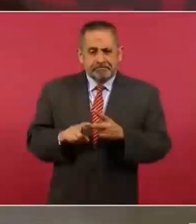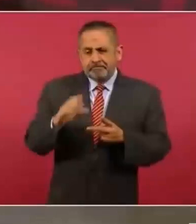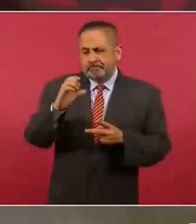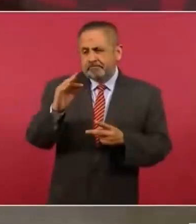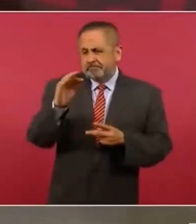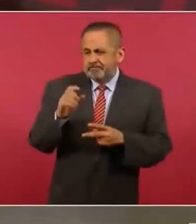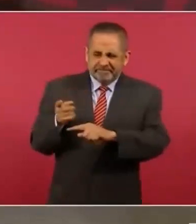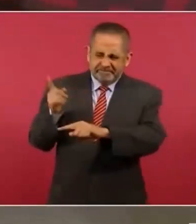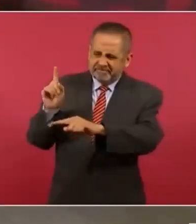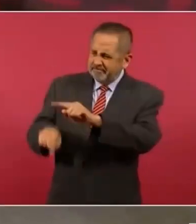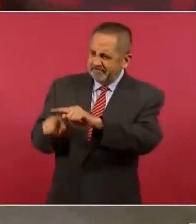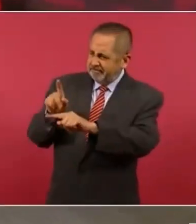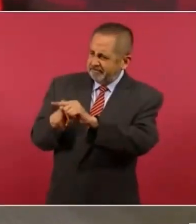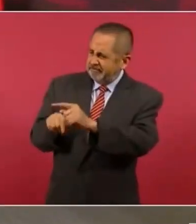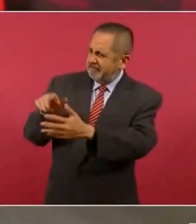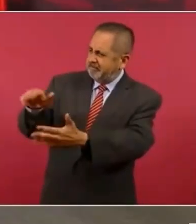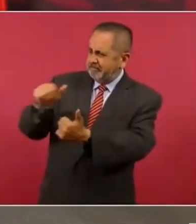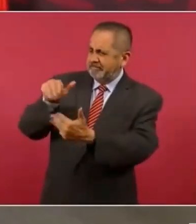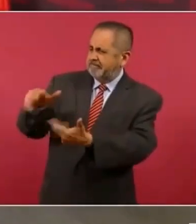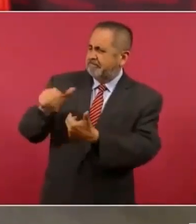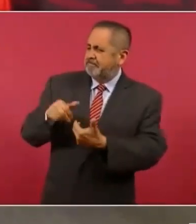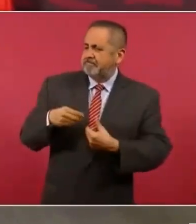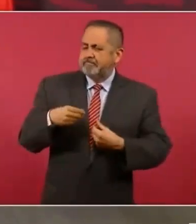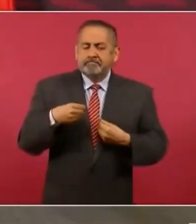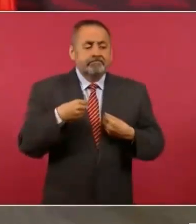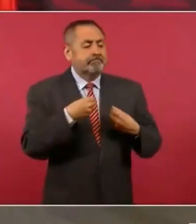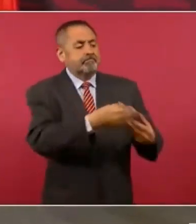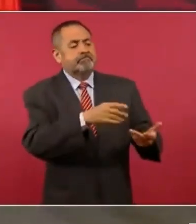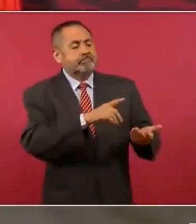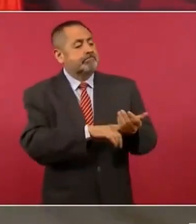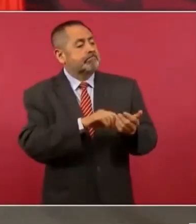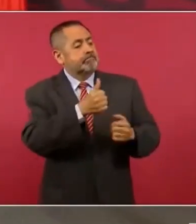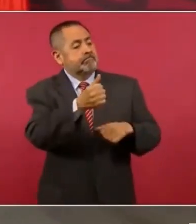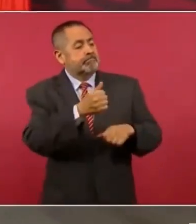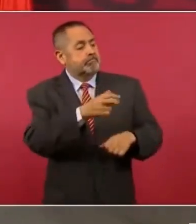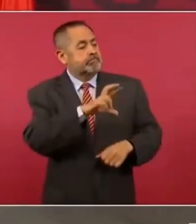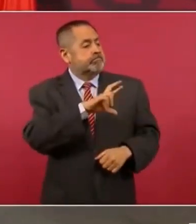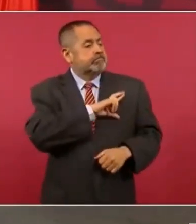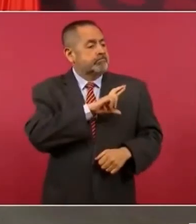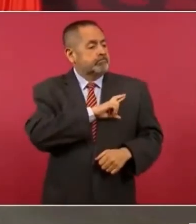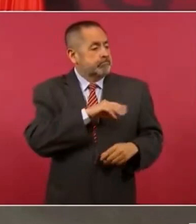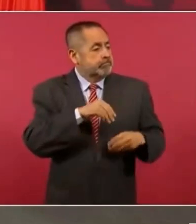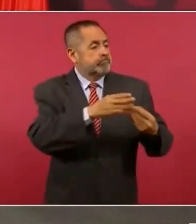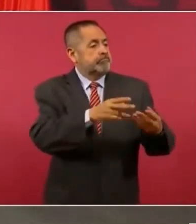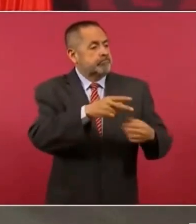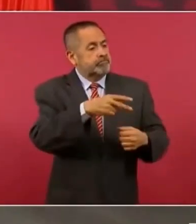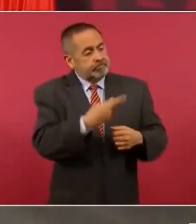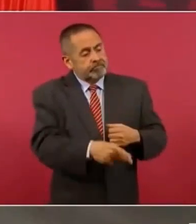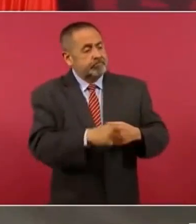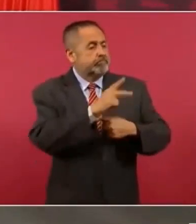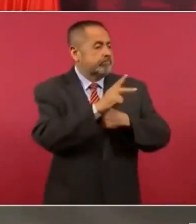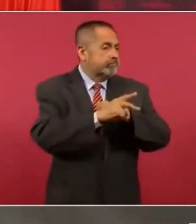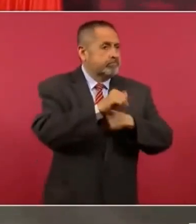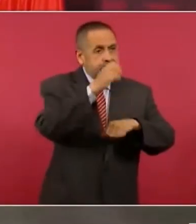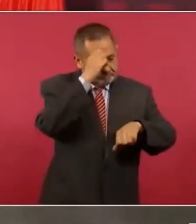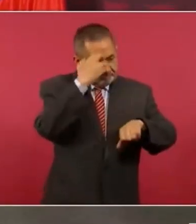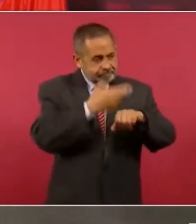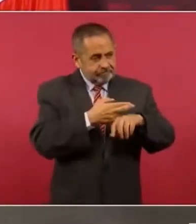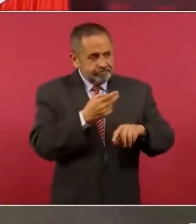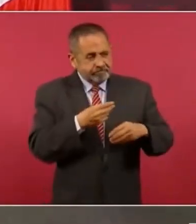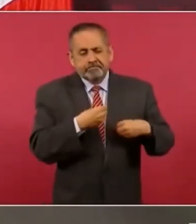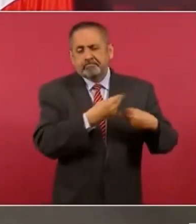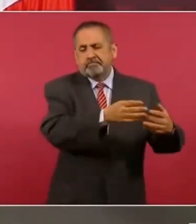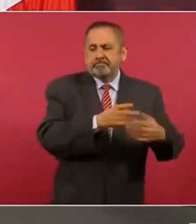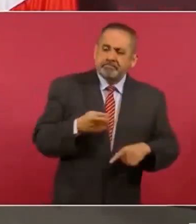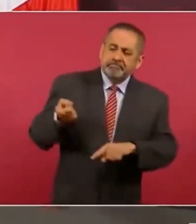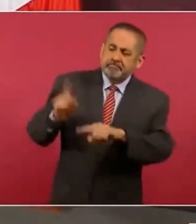el mercado de la industria eléctrica y de los energéticos a particulares, nacionales y extranjeros, partieron